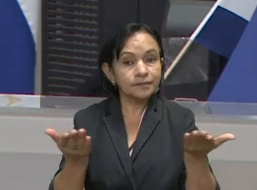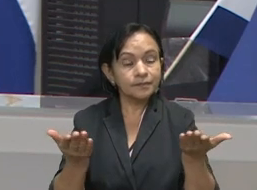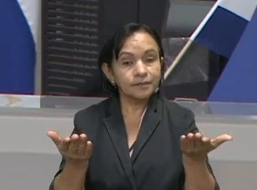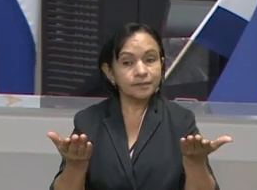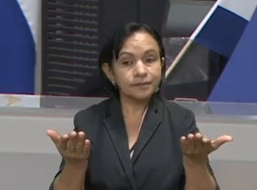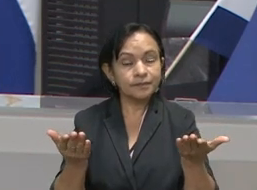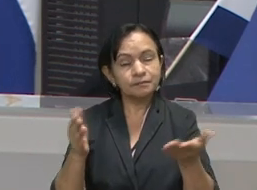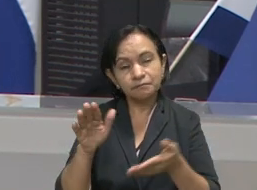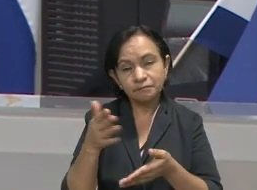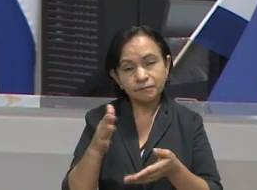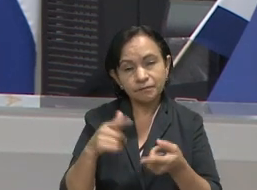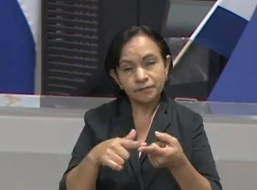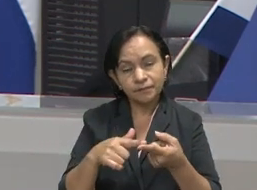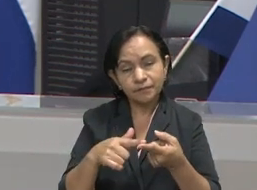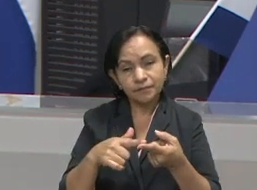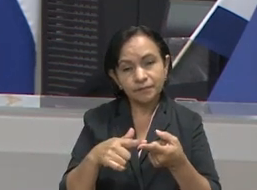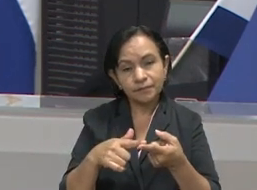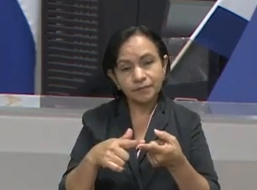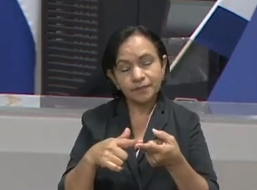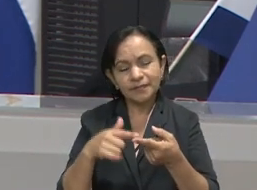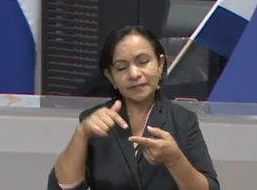en las casi a puertas